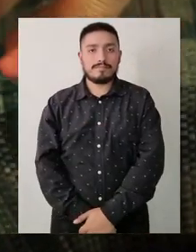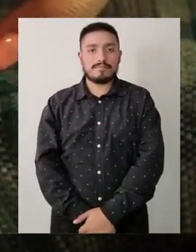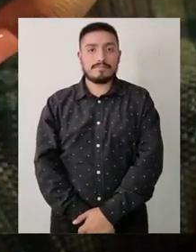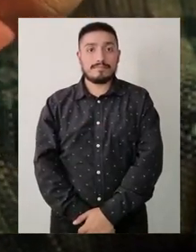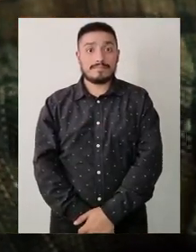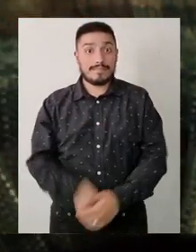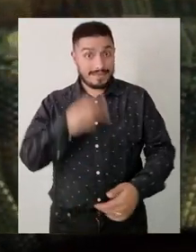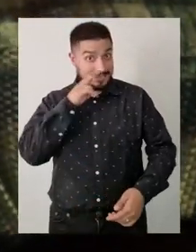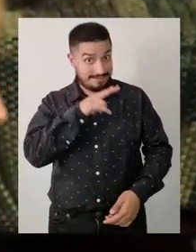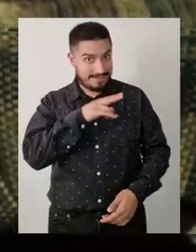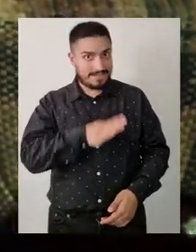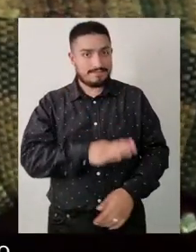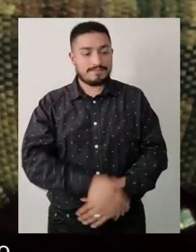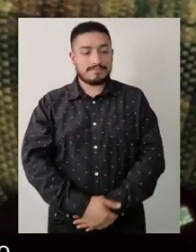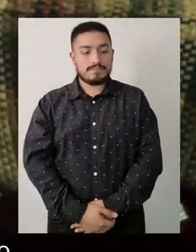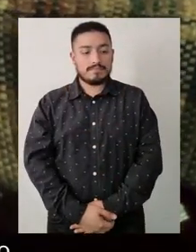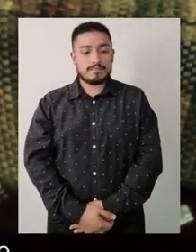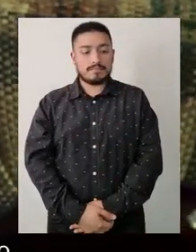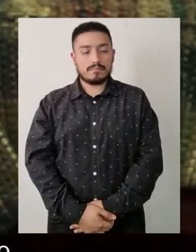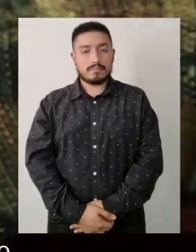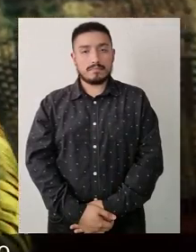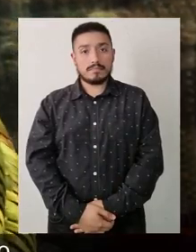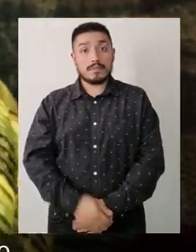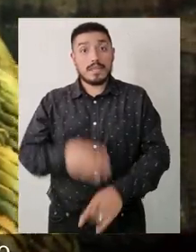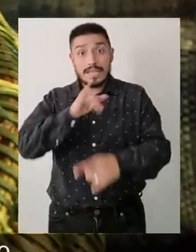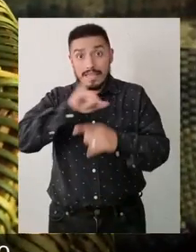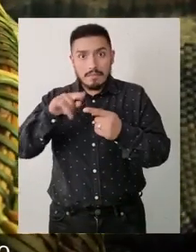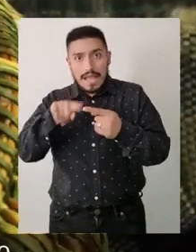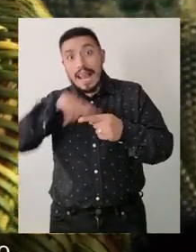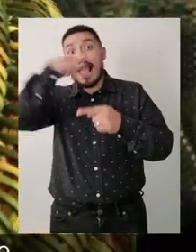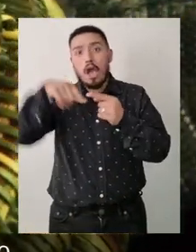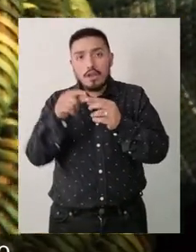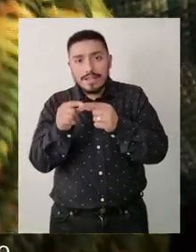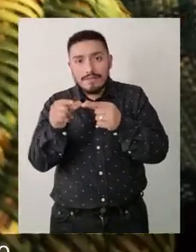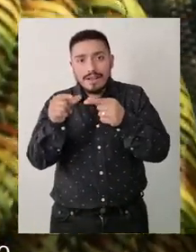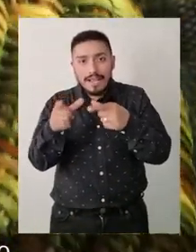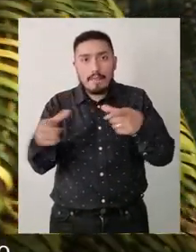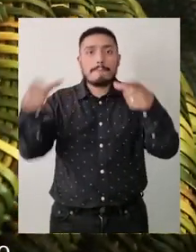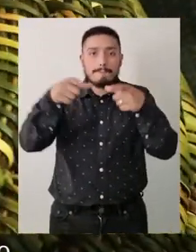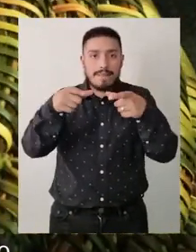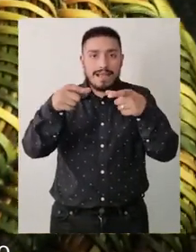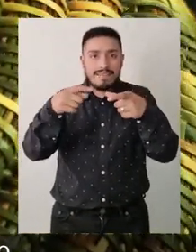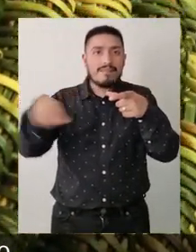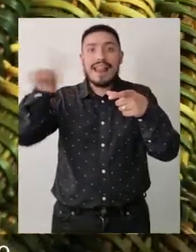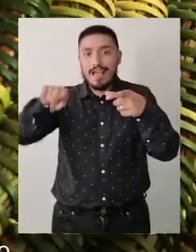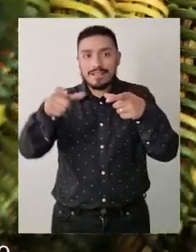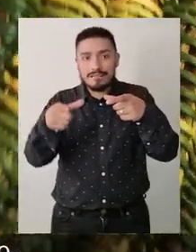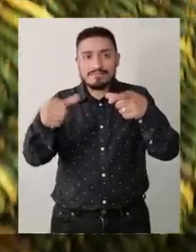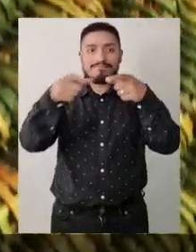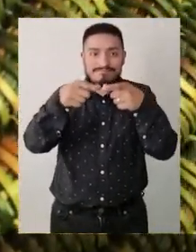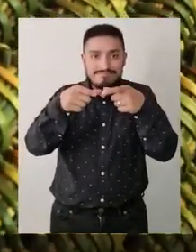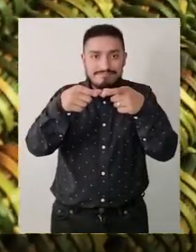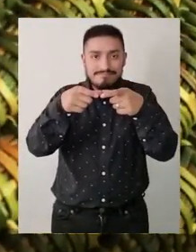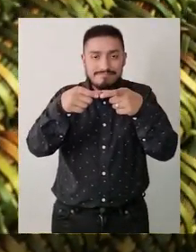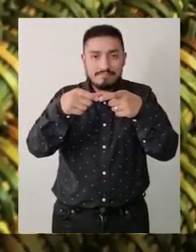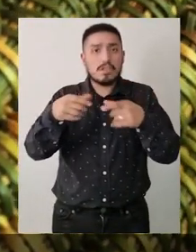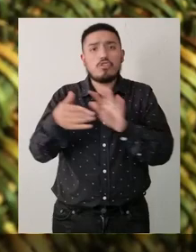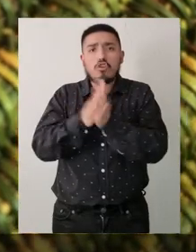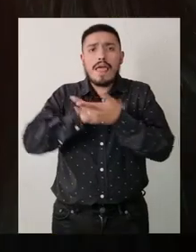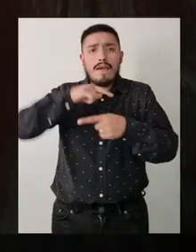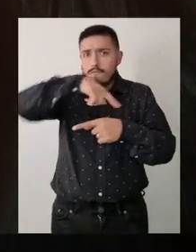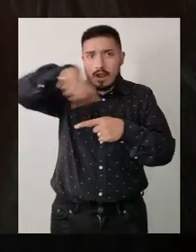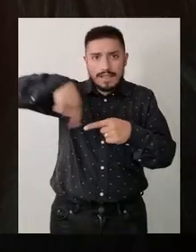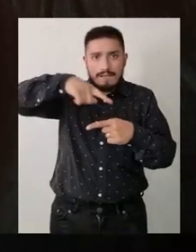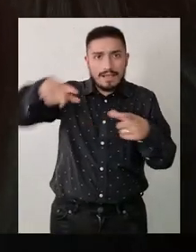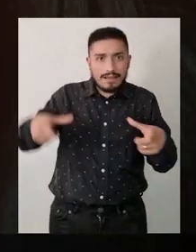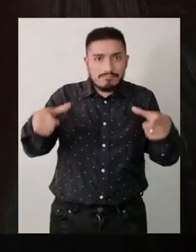Mira. Y de ahí pues, la otra vuelta igual se va a ir más cerradito, va a ir quedando en todas las vueltas que le vaya